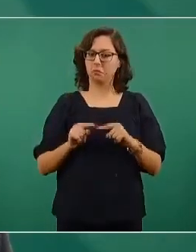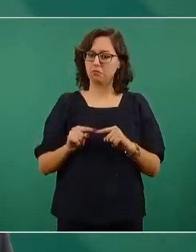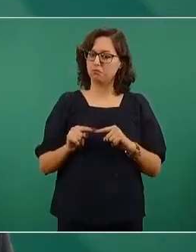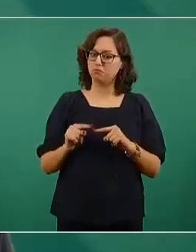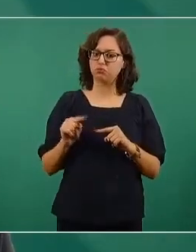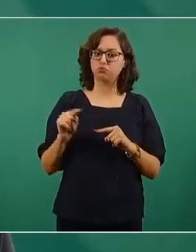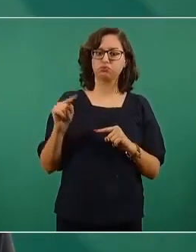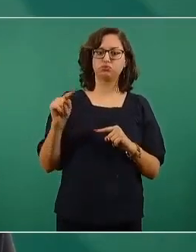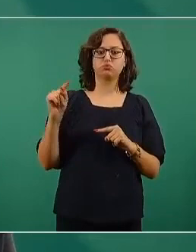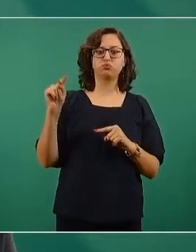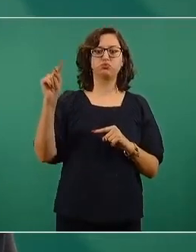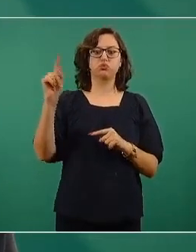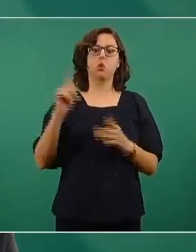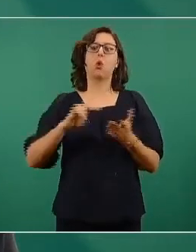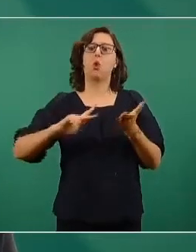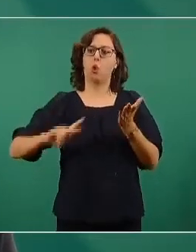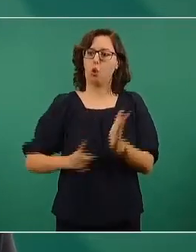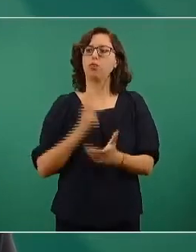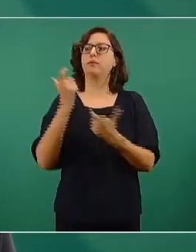mundo.